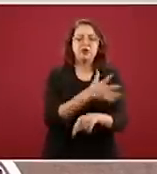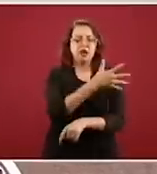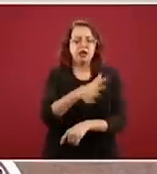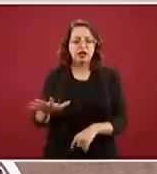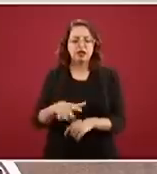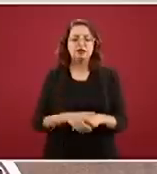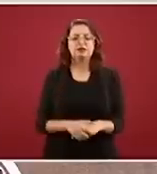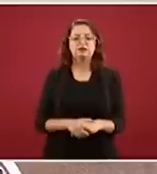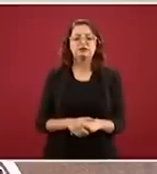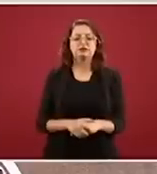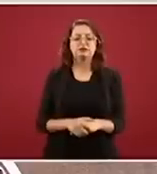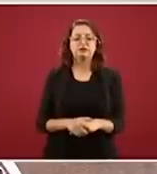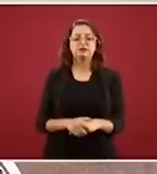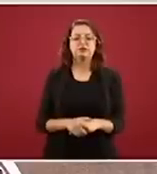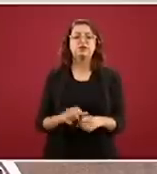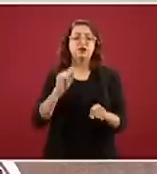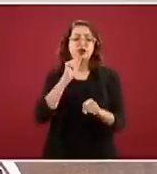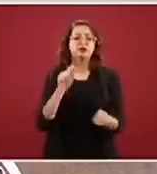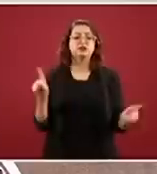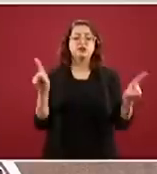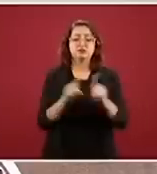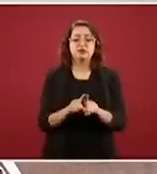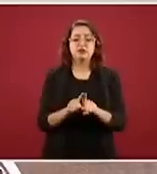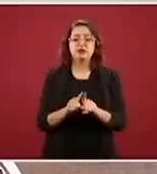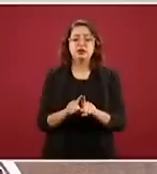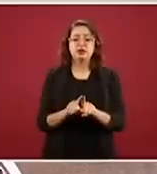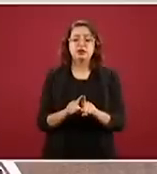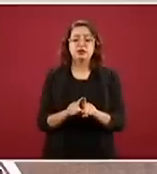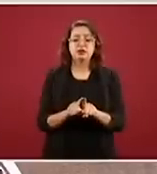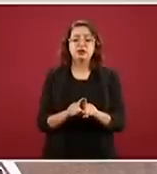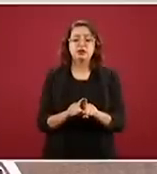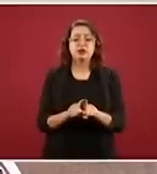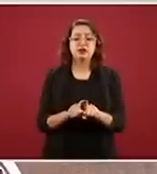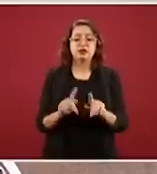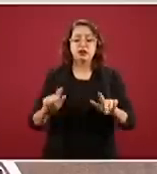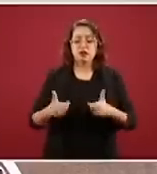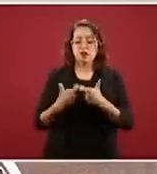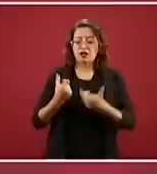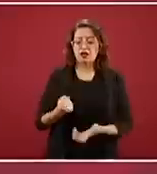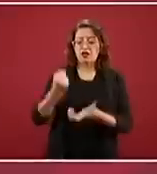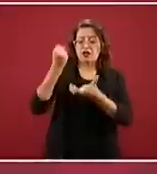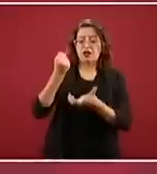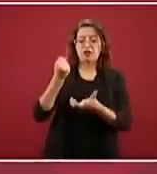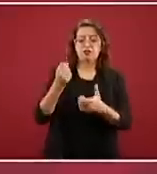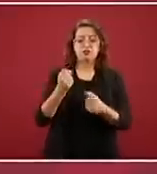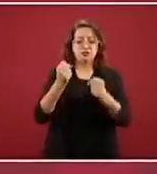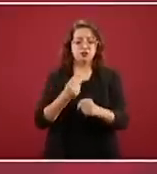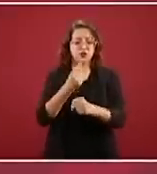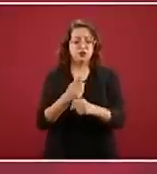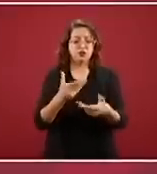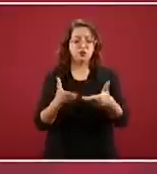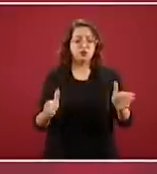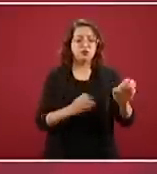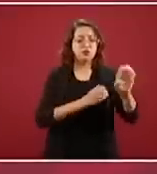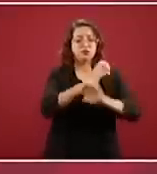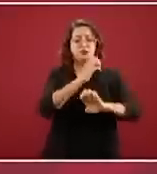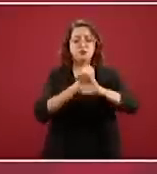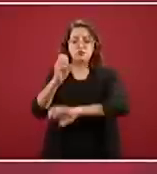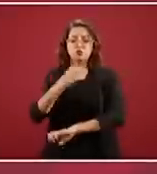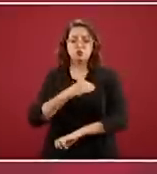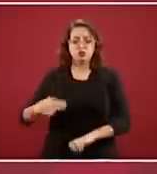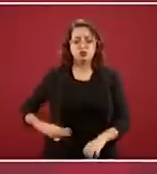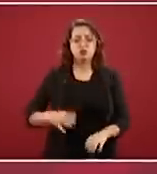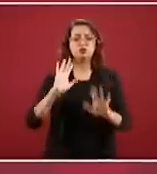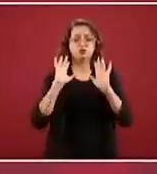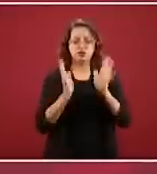Ya hay modificaciones al fondo que se utiliza para la seguridad pública en los estados y en los